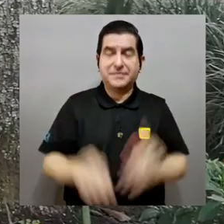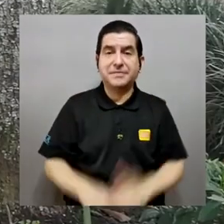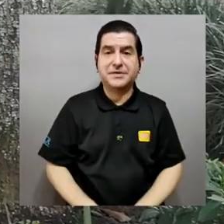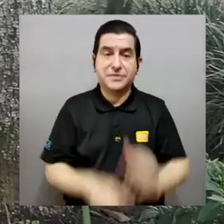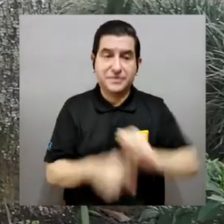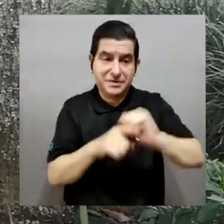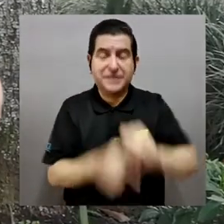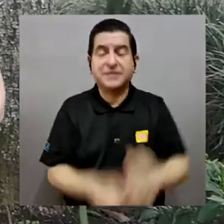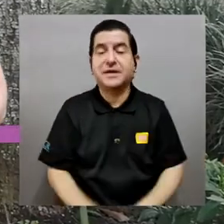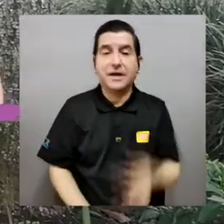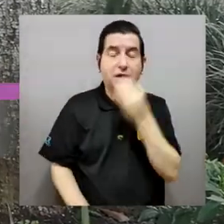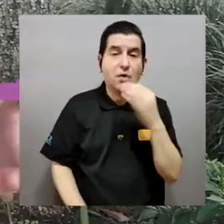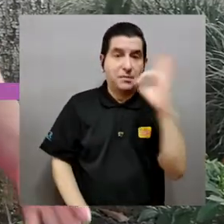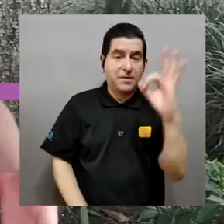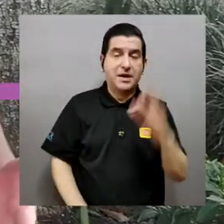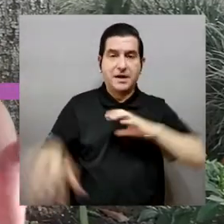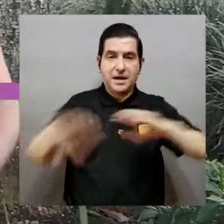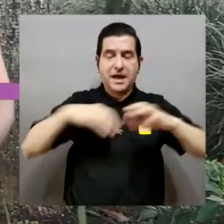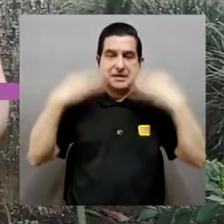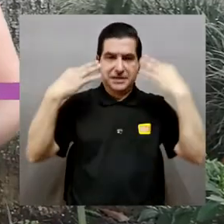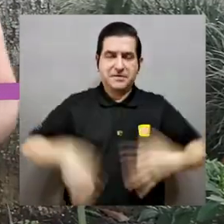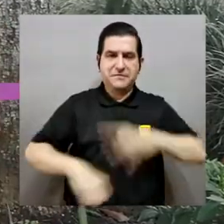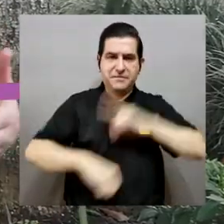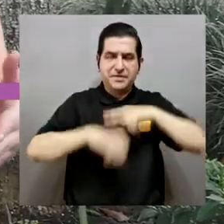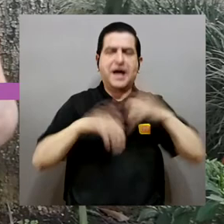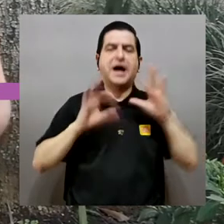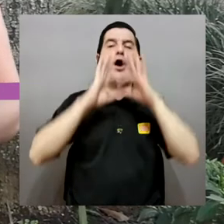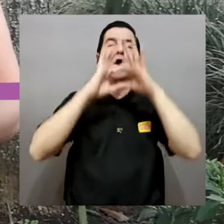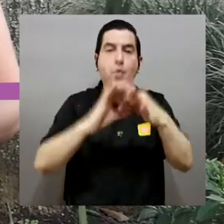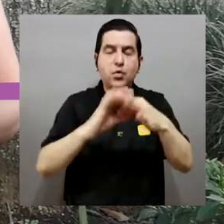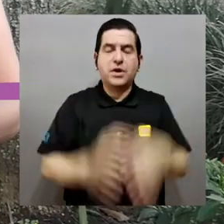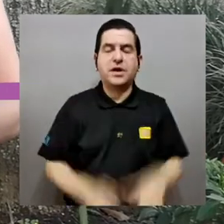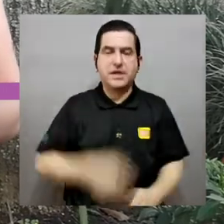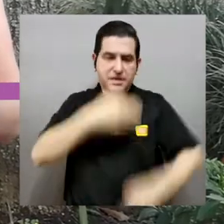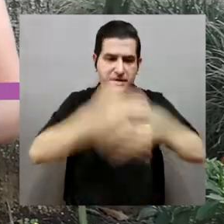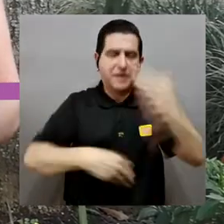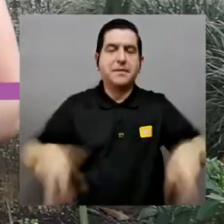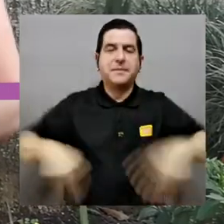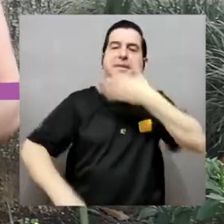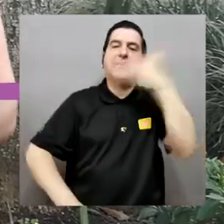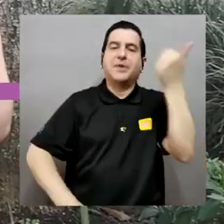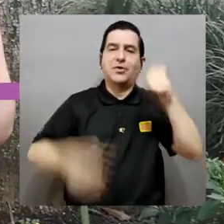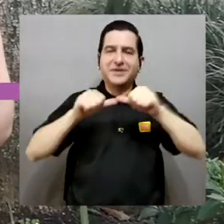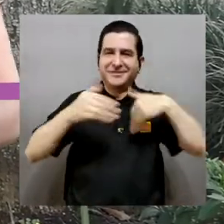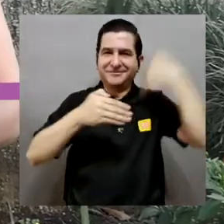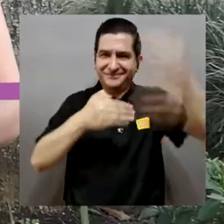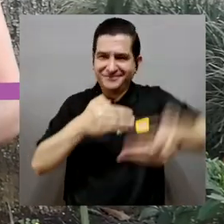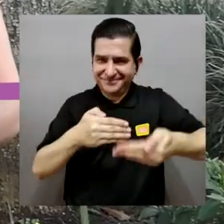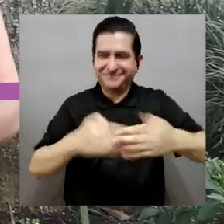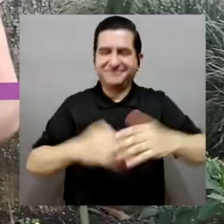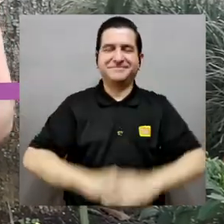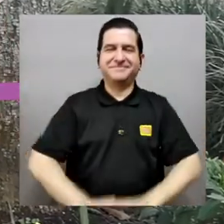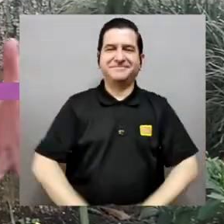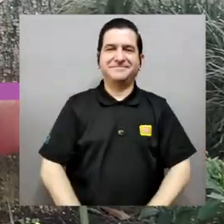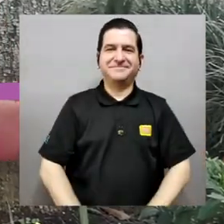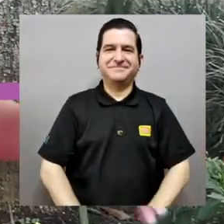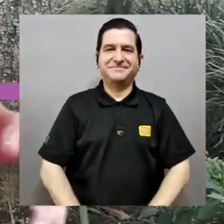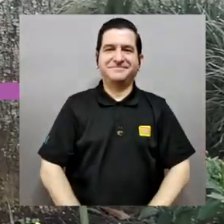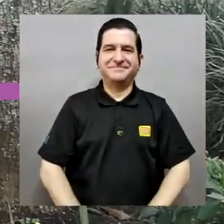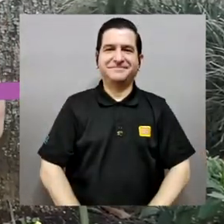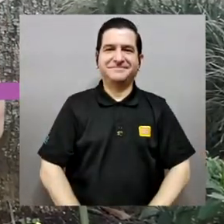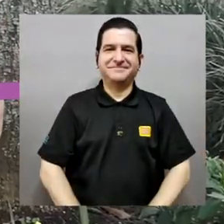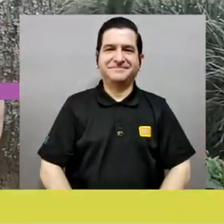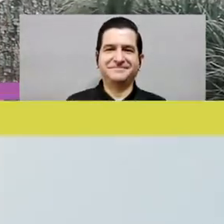Conocimos cómo, en Asia, algunas prácticas como comer bien y una actividad física regular van de la mano en la ruta para vivir mejor. Ya